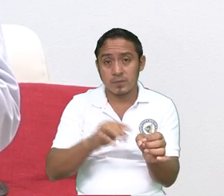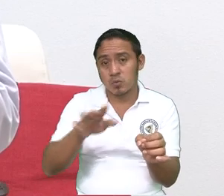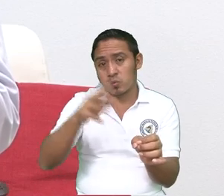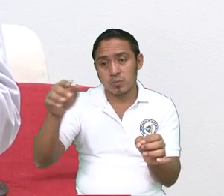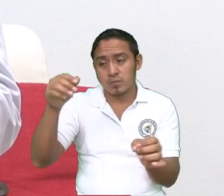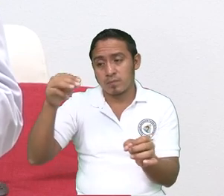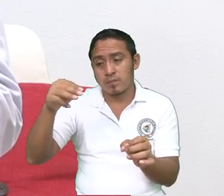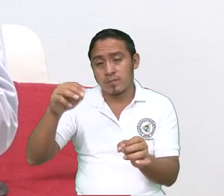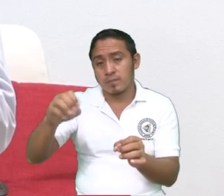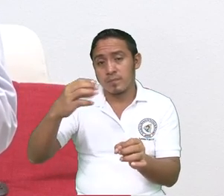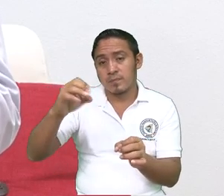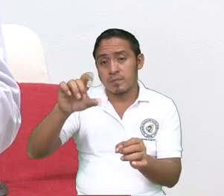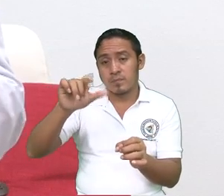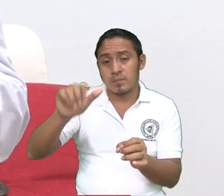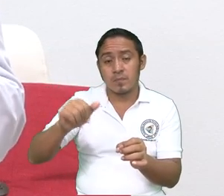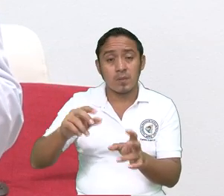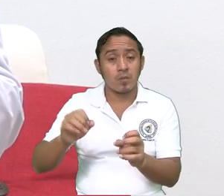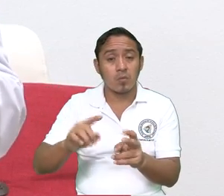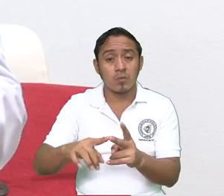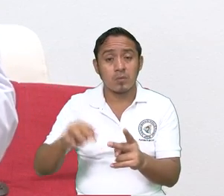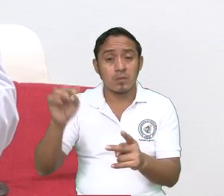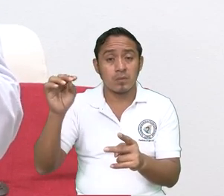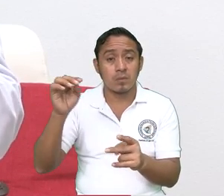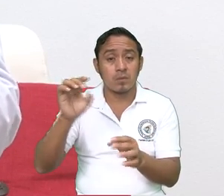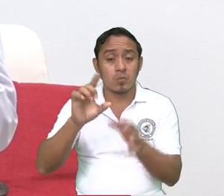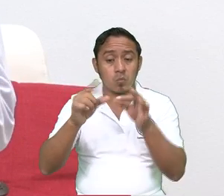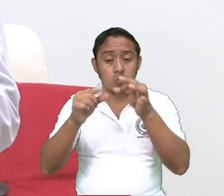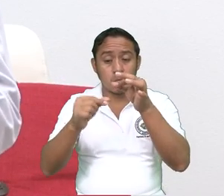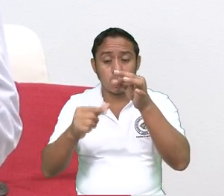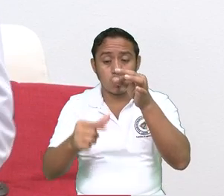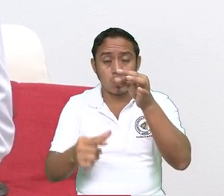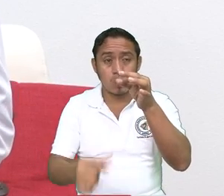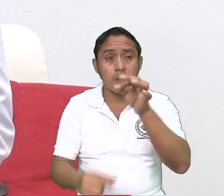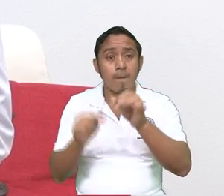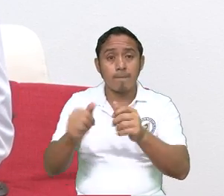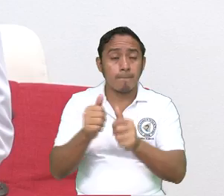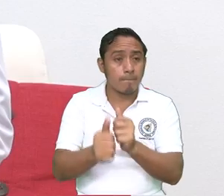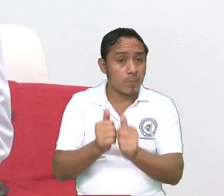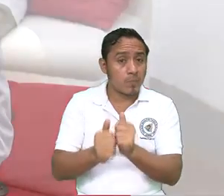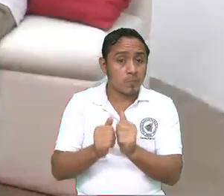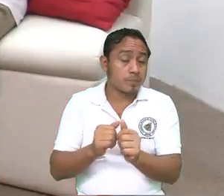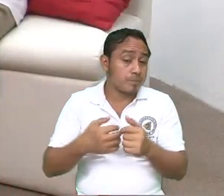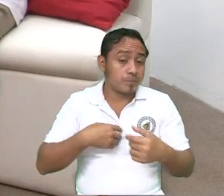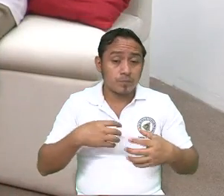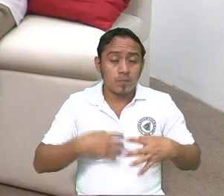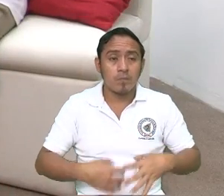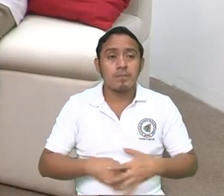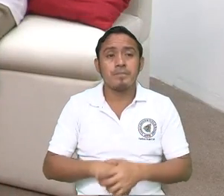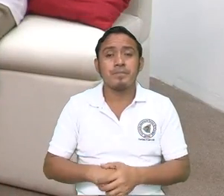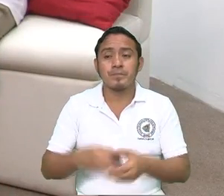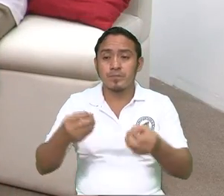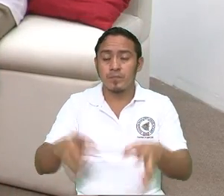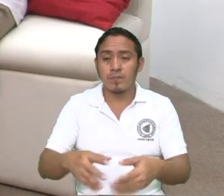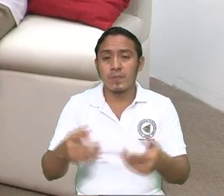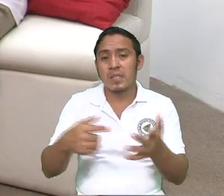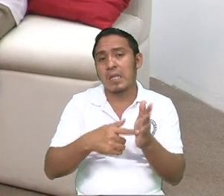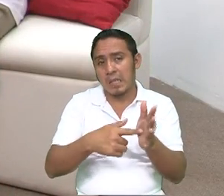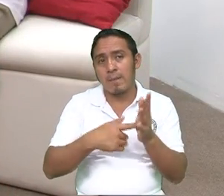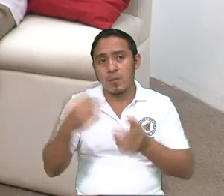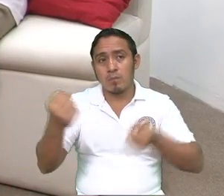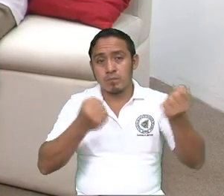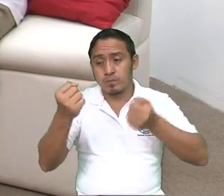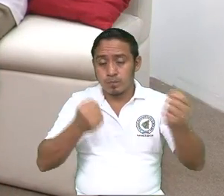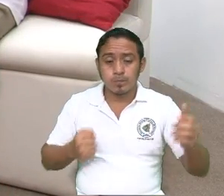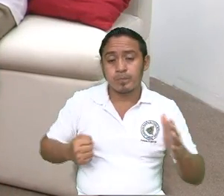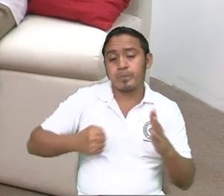sino que secundaria una complicación del cuerpo aquí también podría ser doctor con la pérdida cuando sea algún accidente